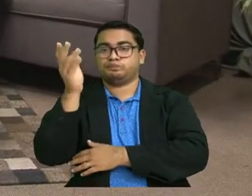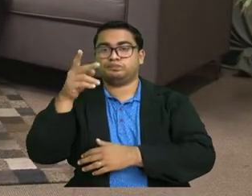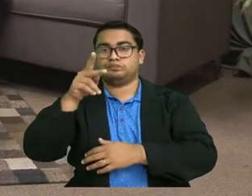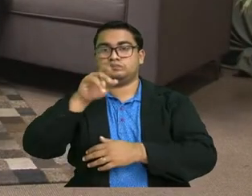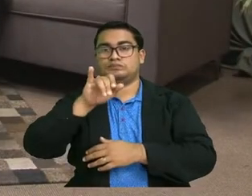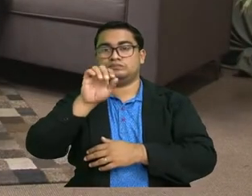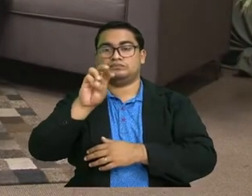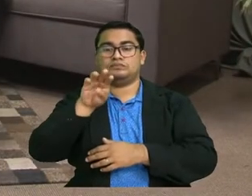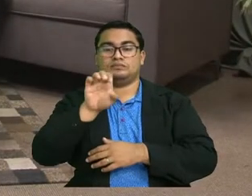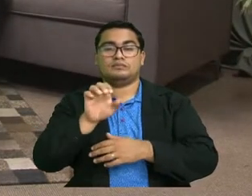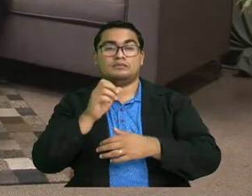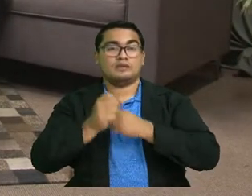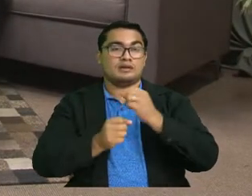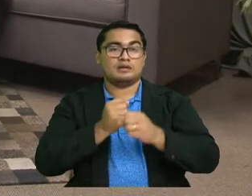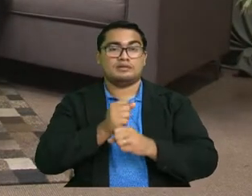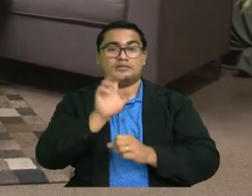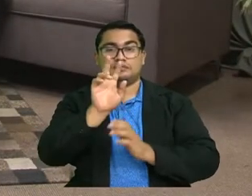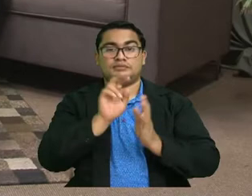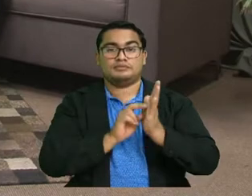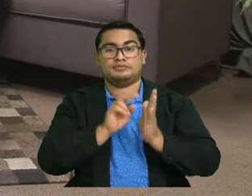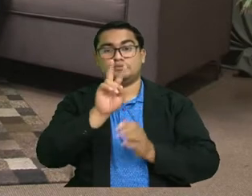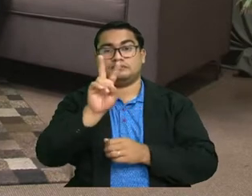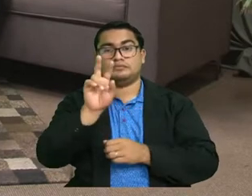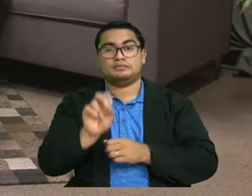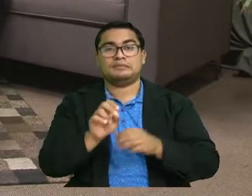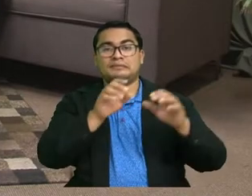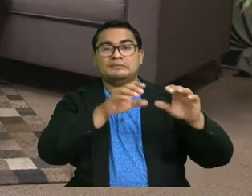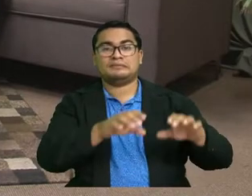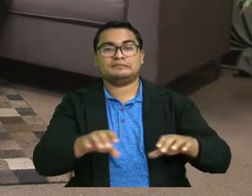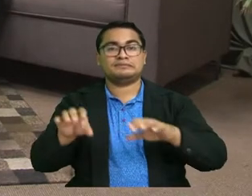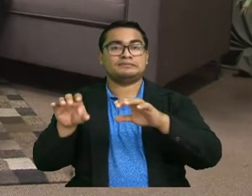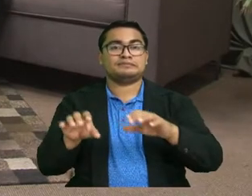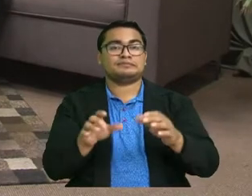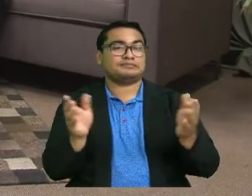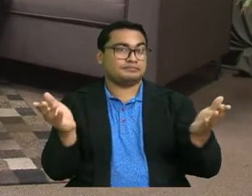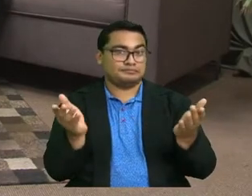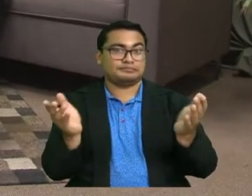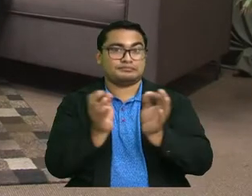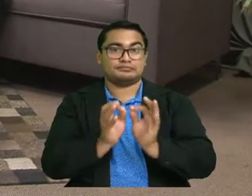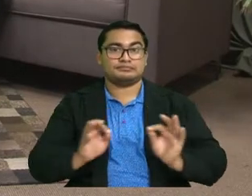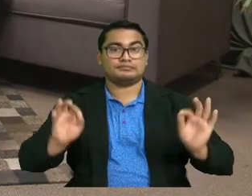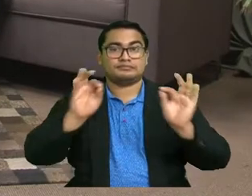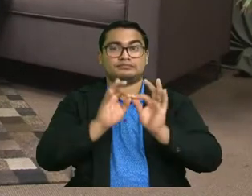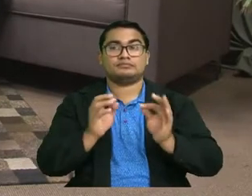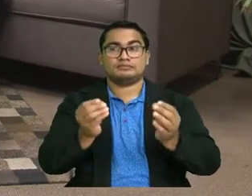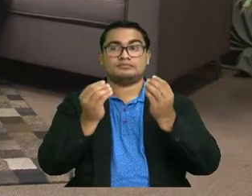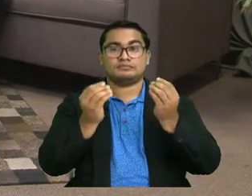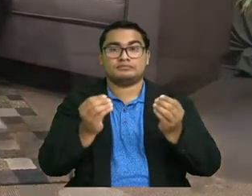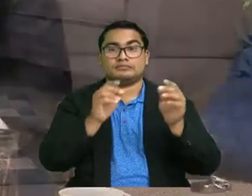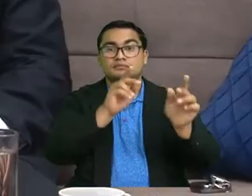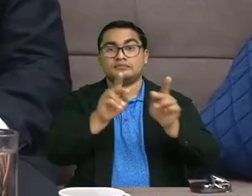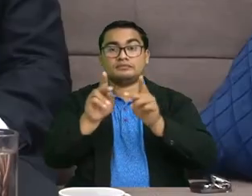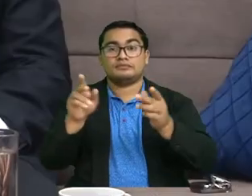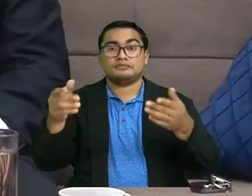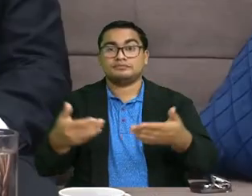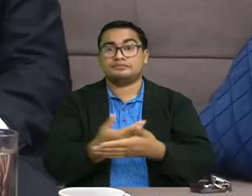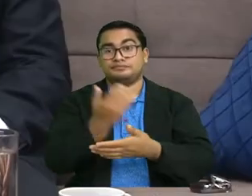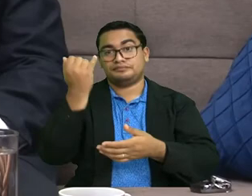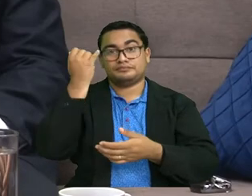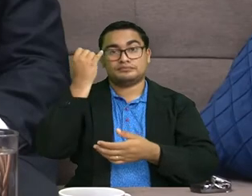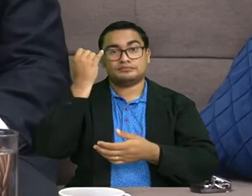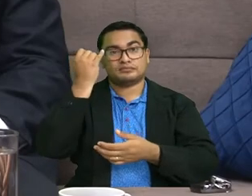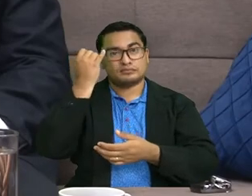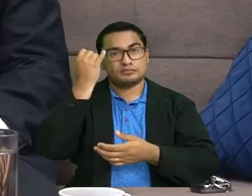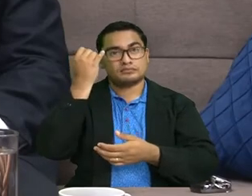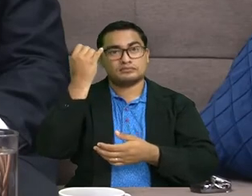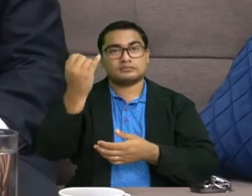de esta realidad para el 2020, un evento muy esperado por los emprendedores, ¿no? Pero también que